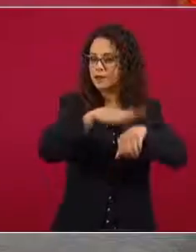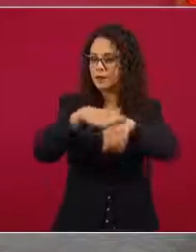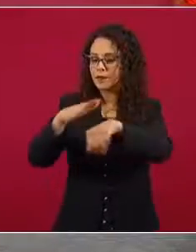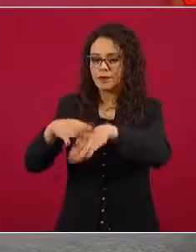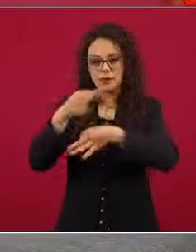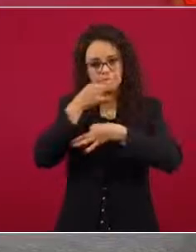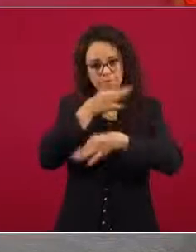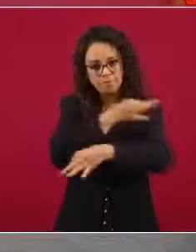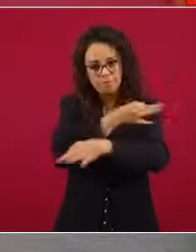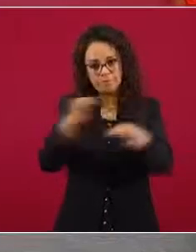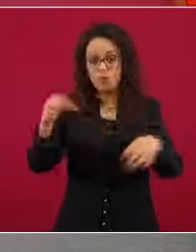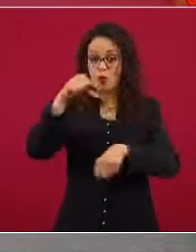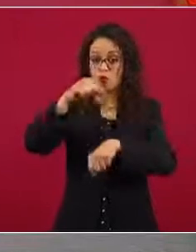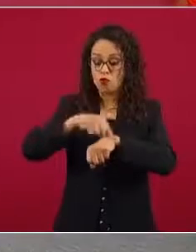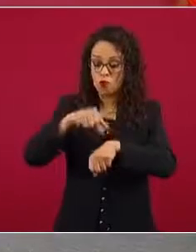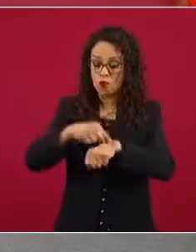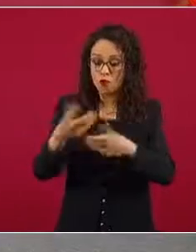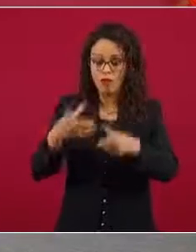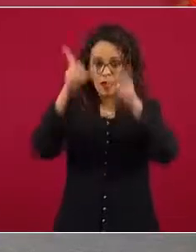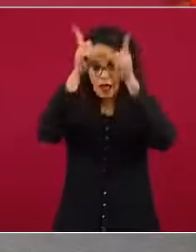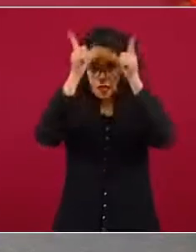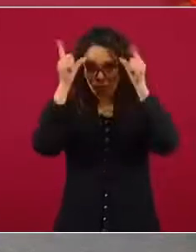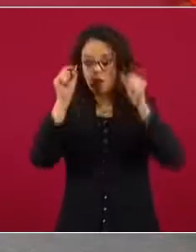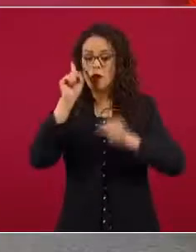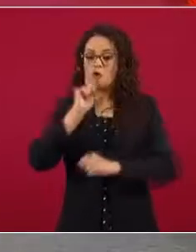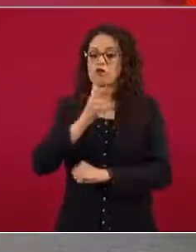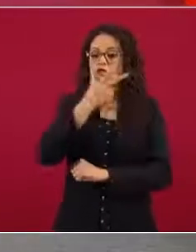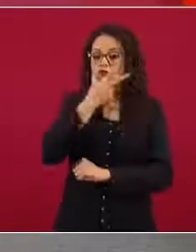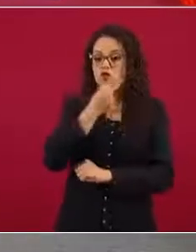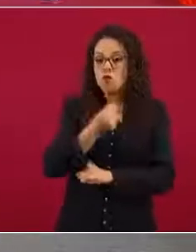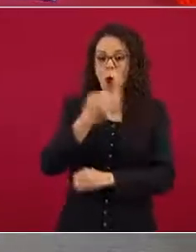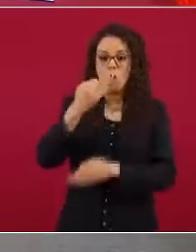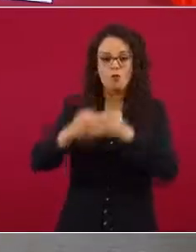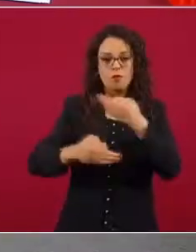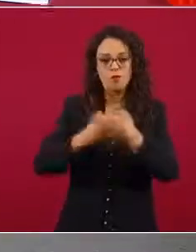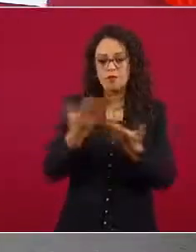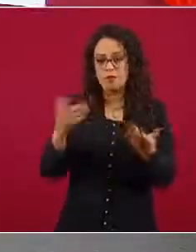las enfermeras, héroes, heroínas